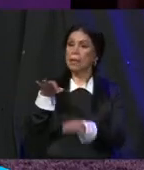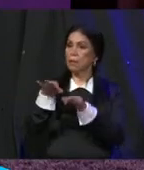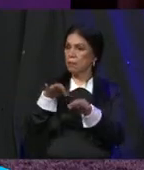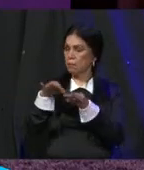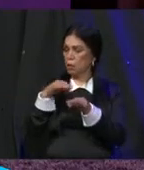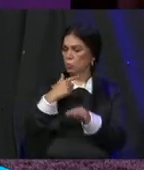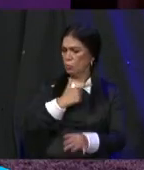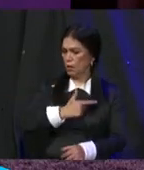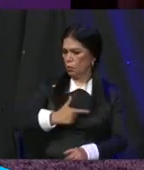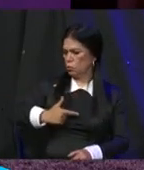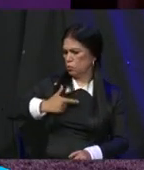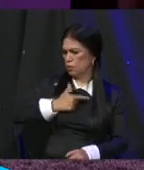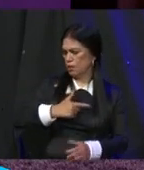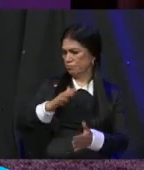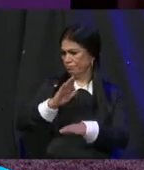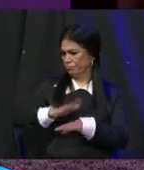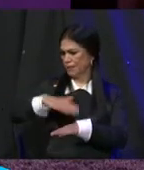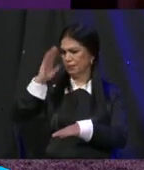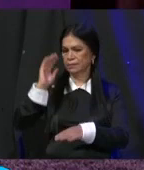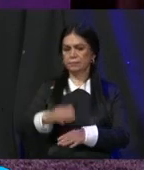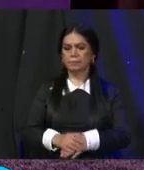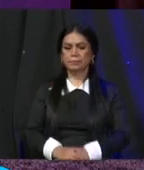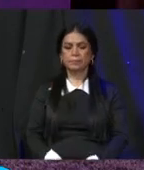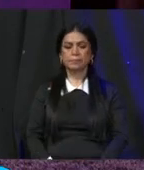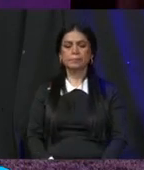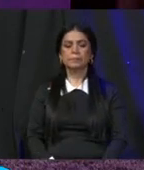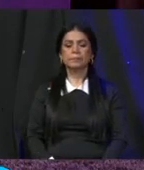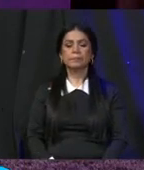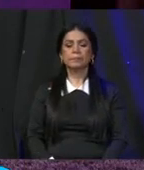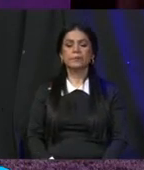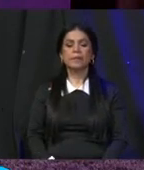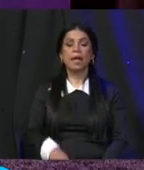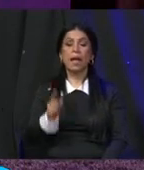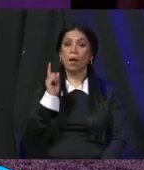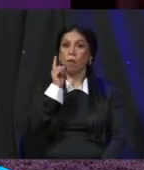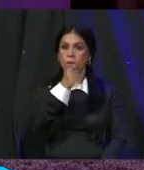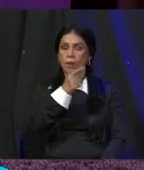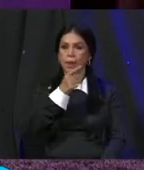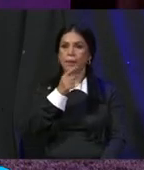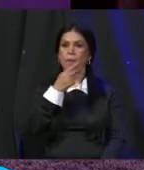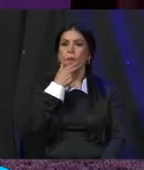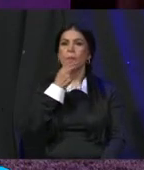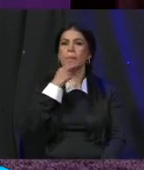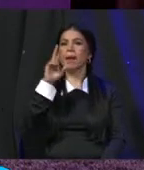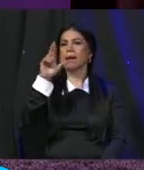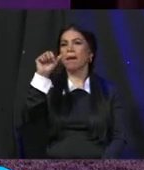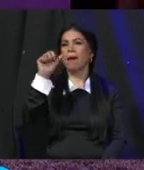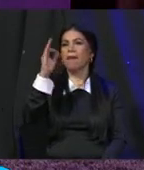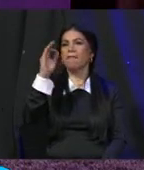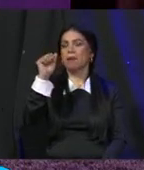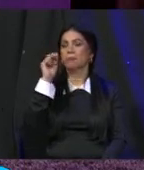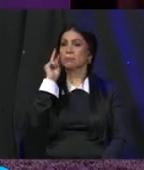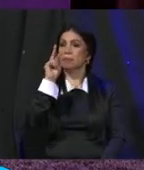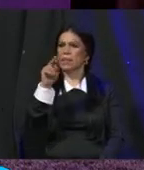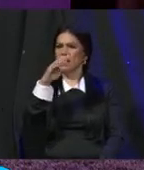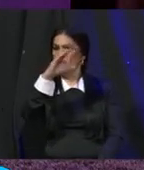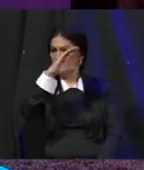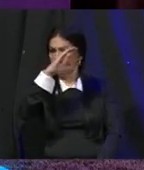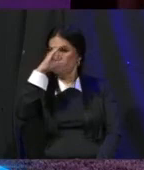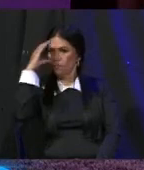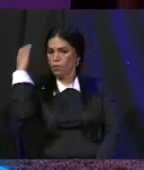obviamente en su rubro, ¿no? En su ámbito. Ahora, contigo, Rafa, estábamos hablando de una fotografía que tú